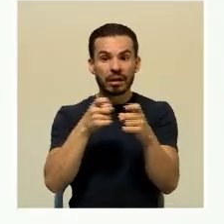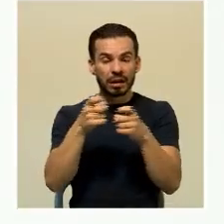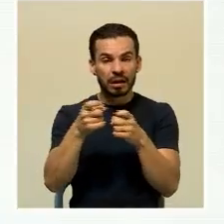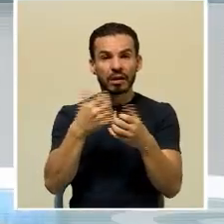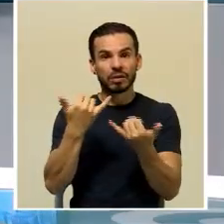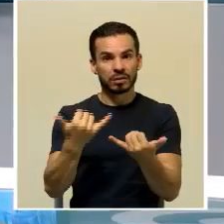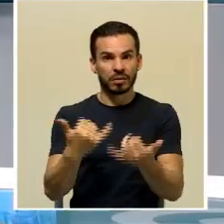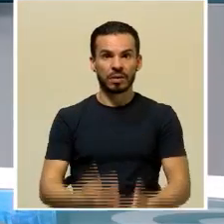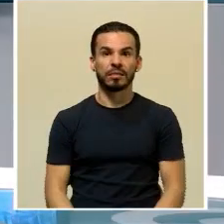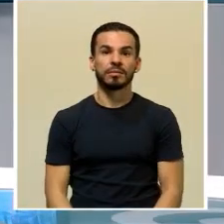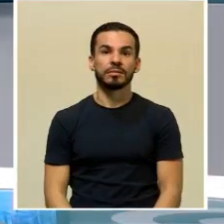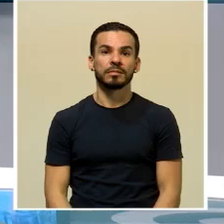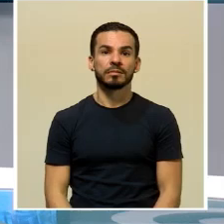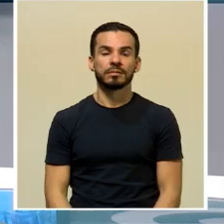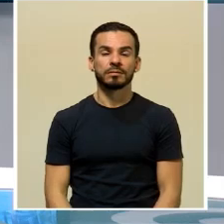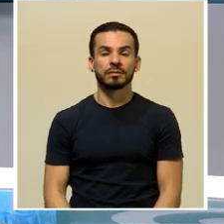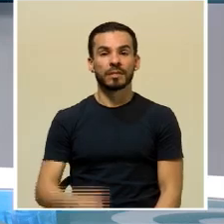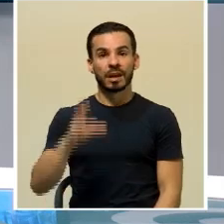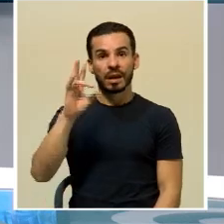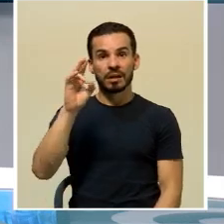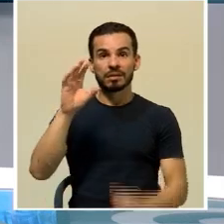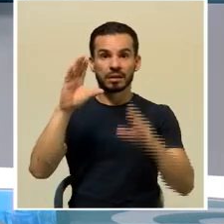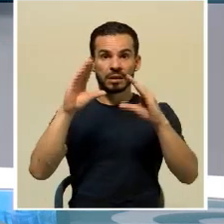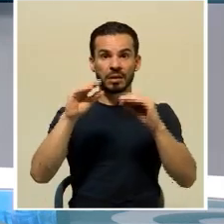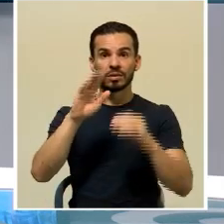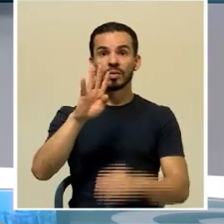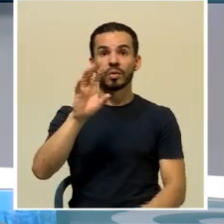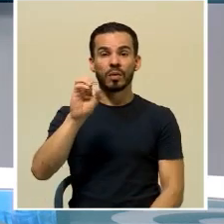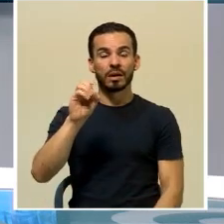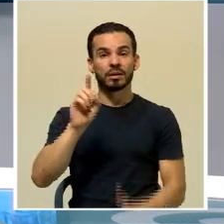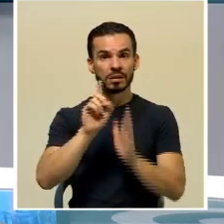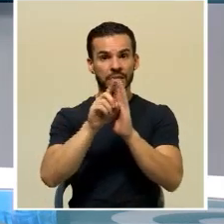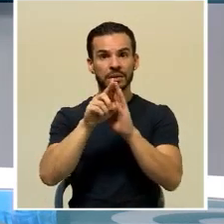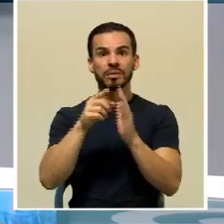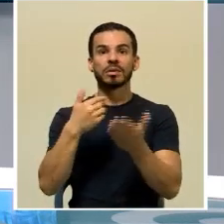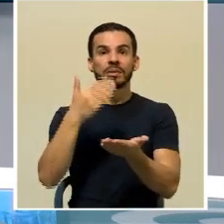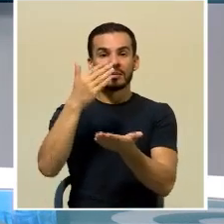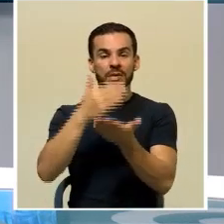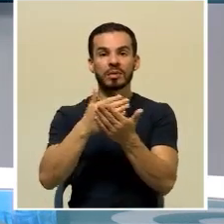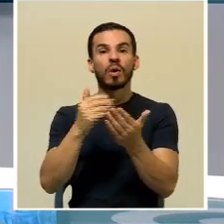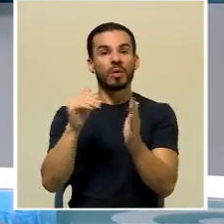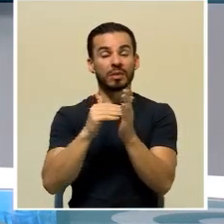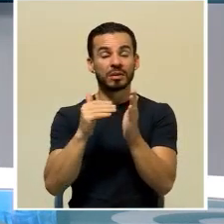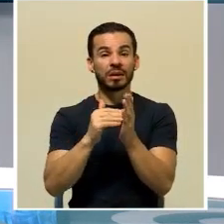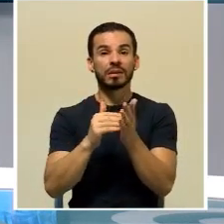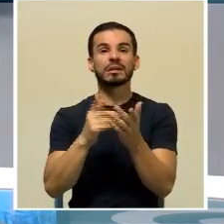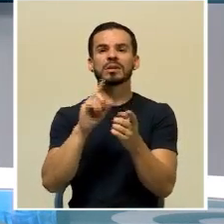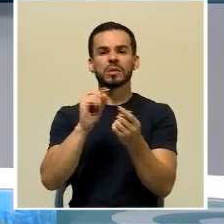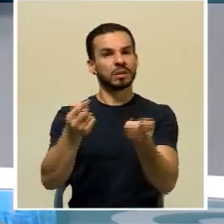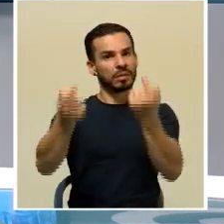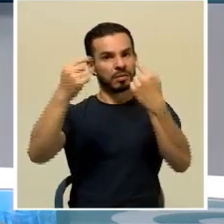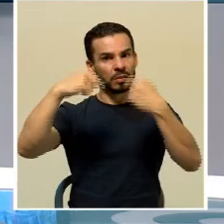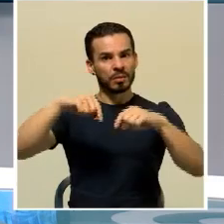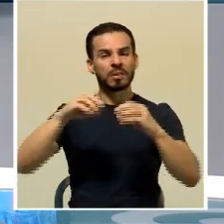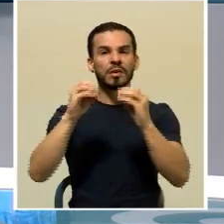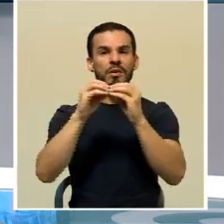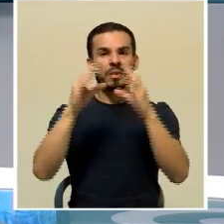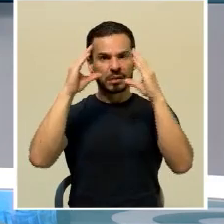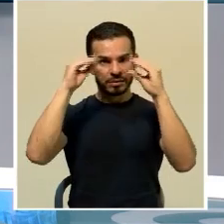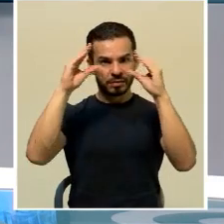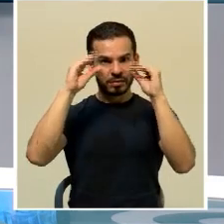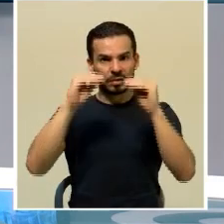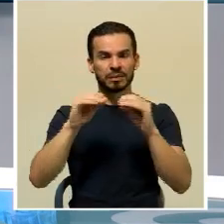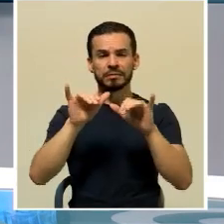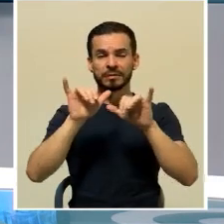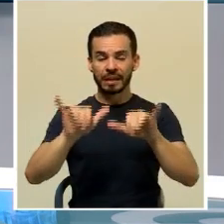momento. A las 7 de la noche con 40 minutos hacemos una nueva pausa y ya volvemos con más